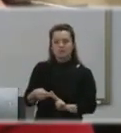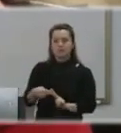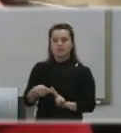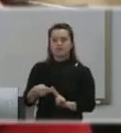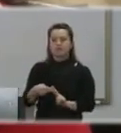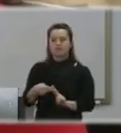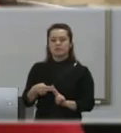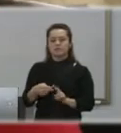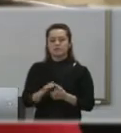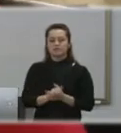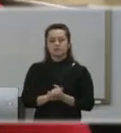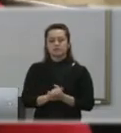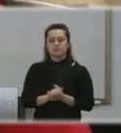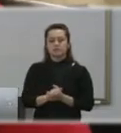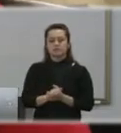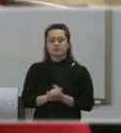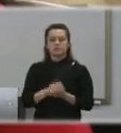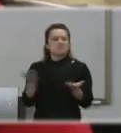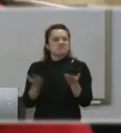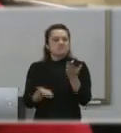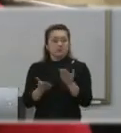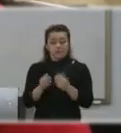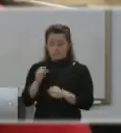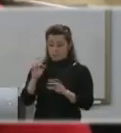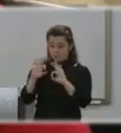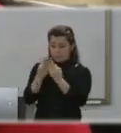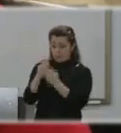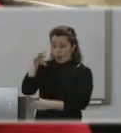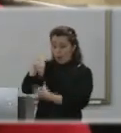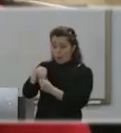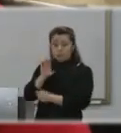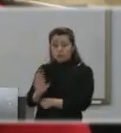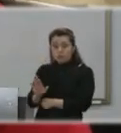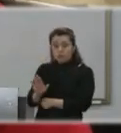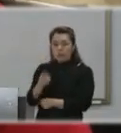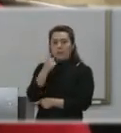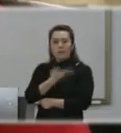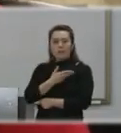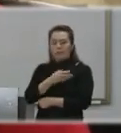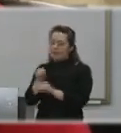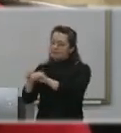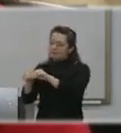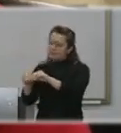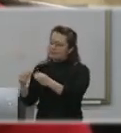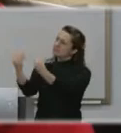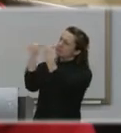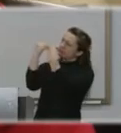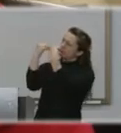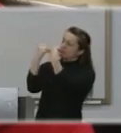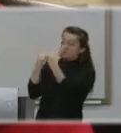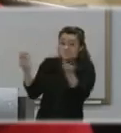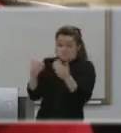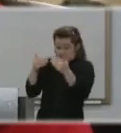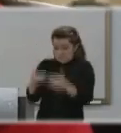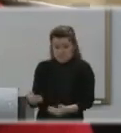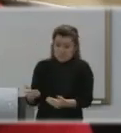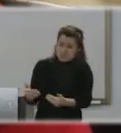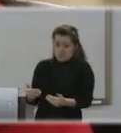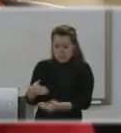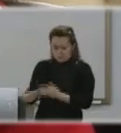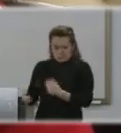acuerdo al tipo de crianza que nos hayan brindado nuestros padres, sea o no sea persona en condición